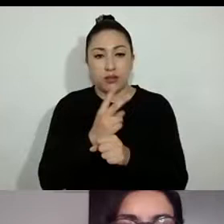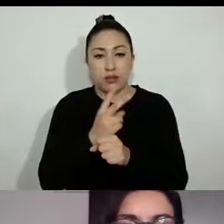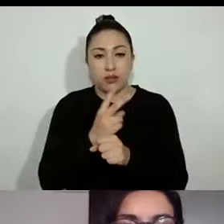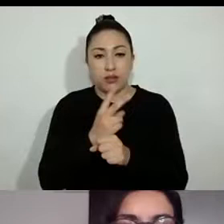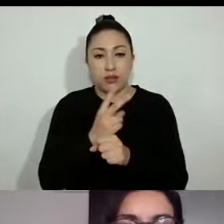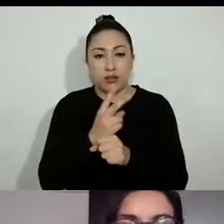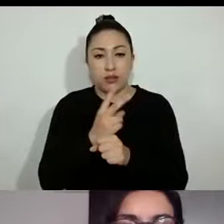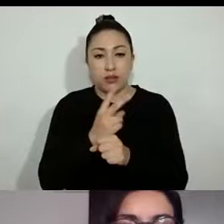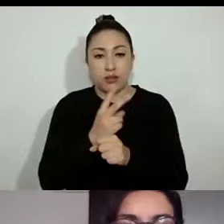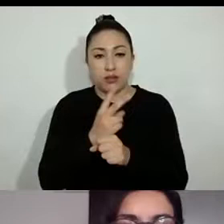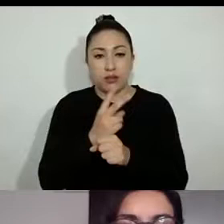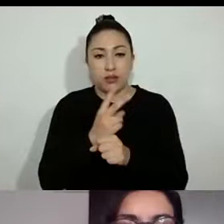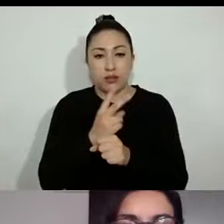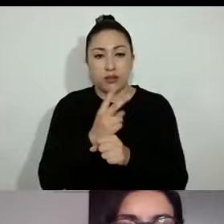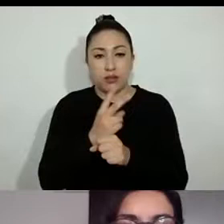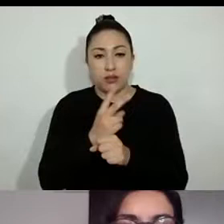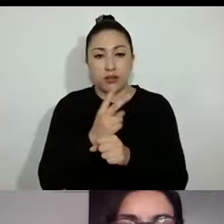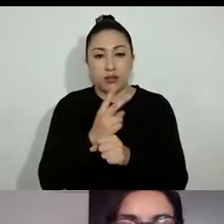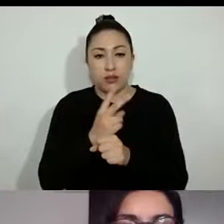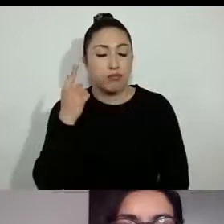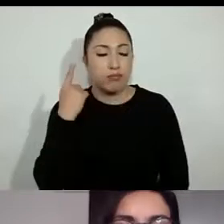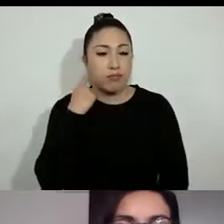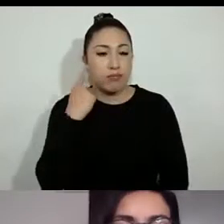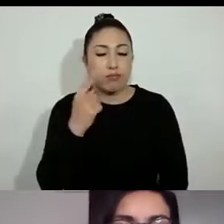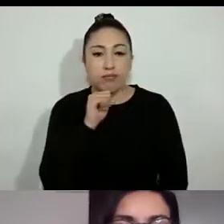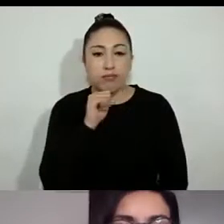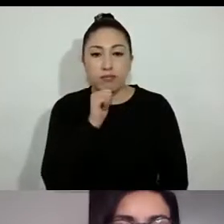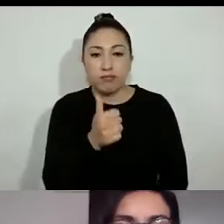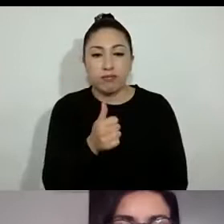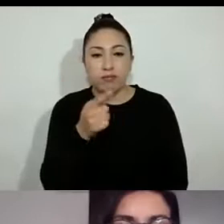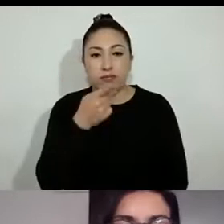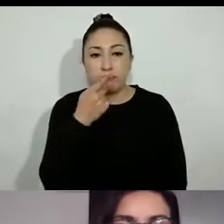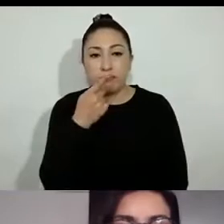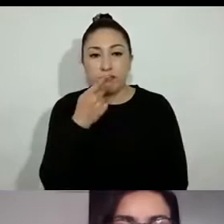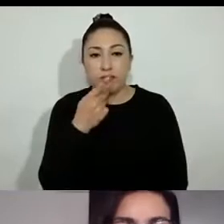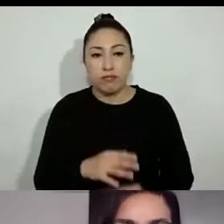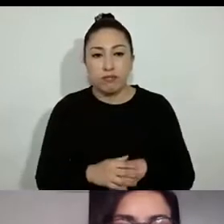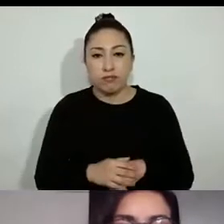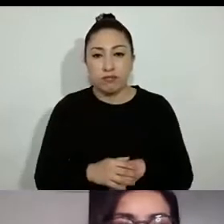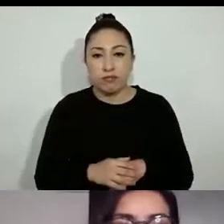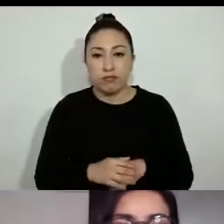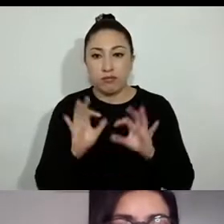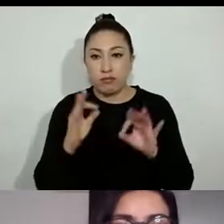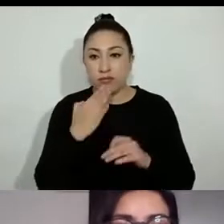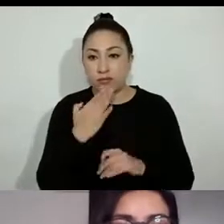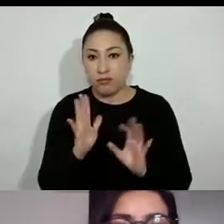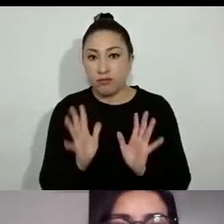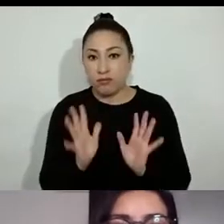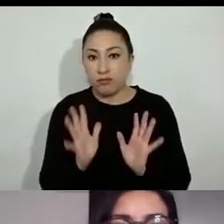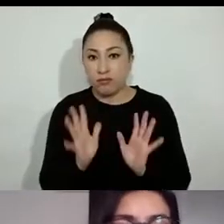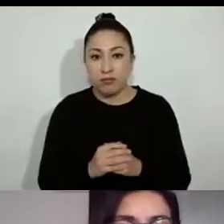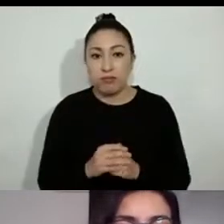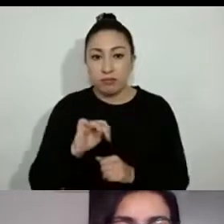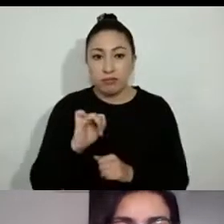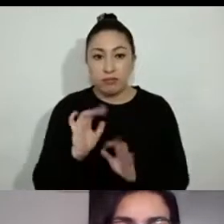Diputada Isabela, perdimos su audio. ¿Me escuchan los demás compañeros? Ya ahora se sí le escucha.